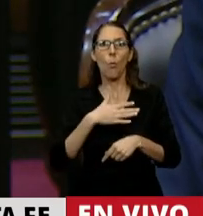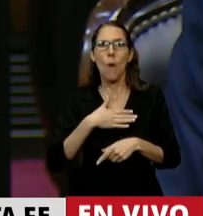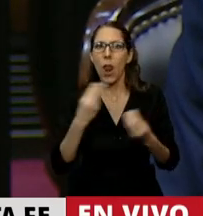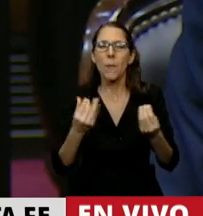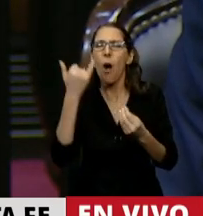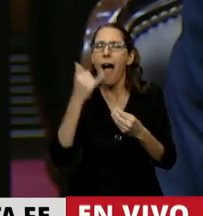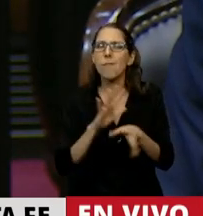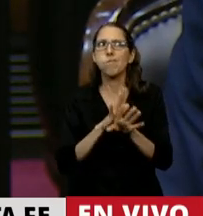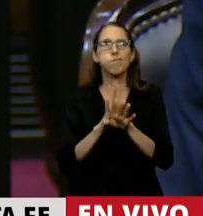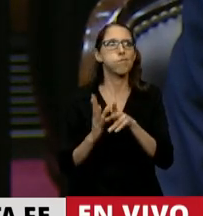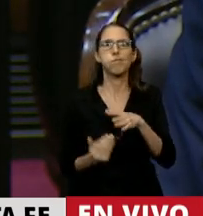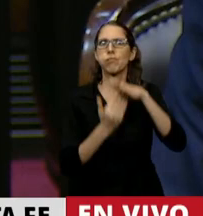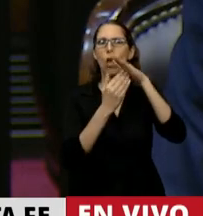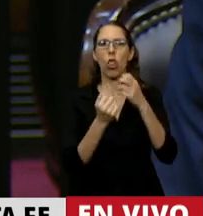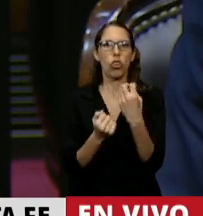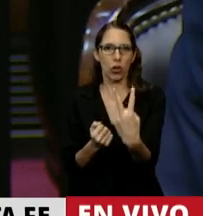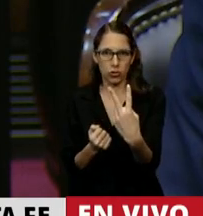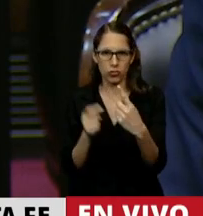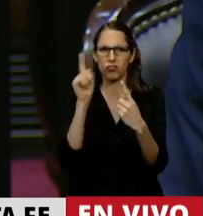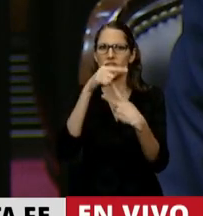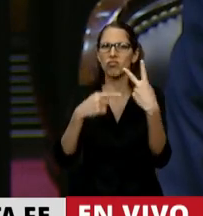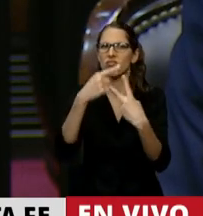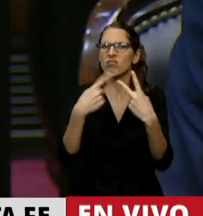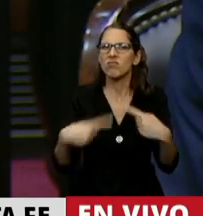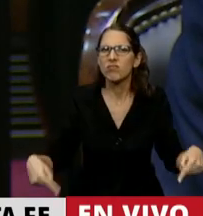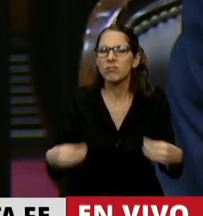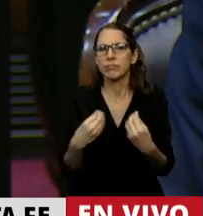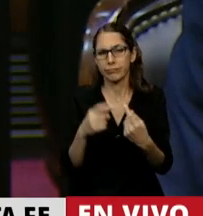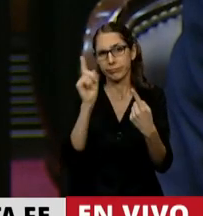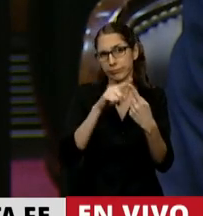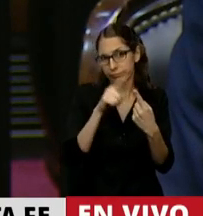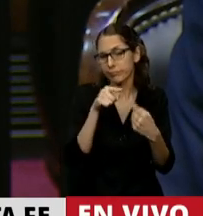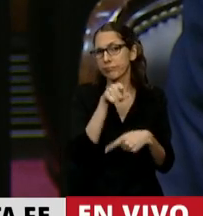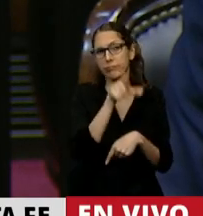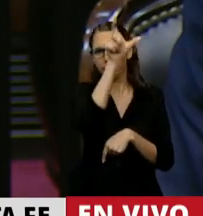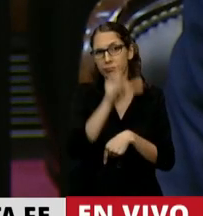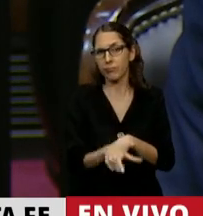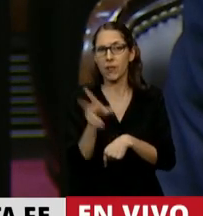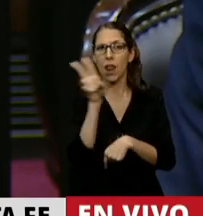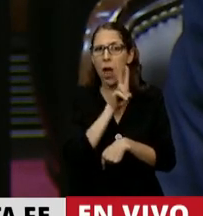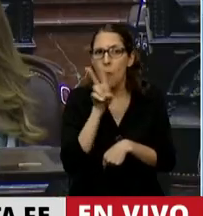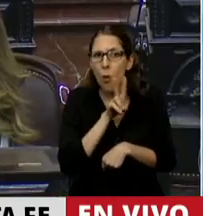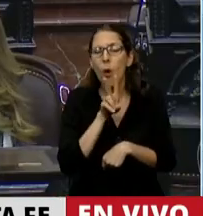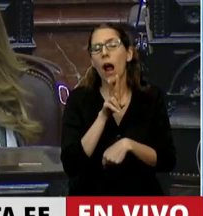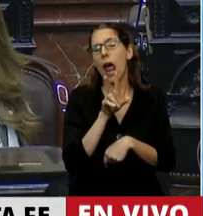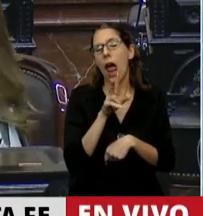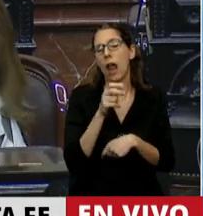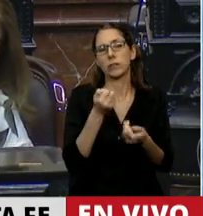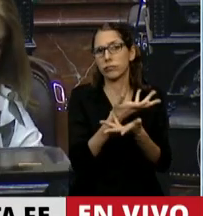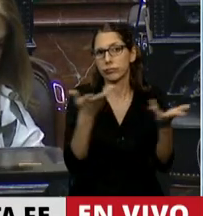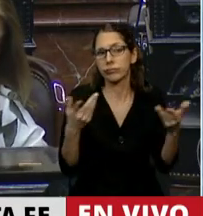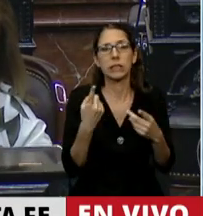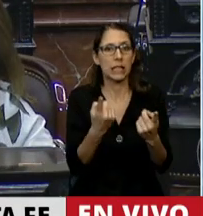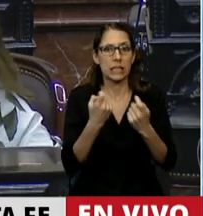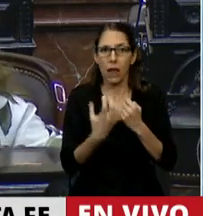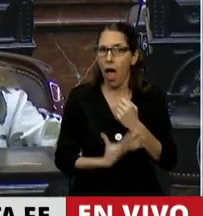fundamentales. Por un lado, la humanidad herida de la mujer que recurren o de las mujeres que